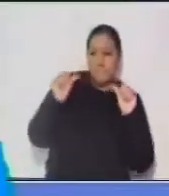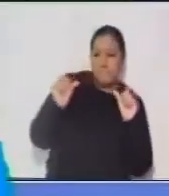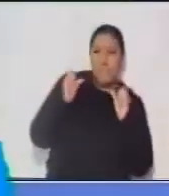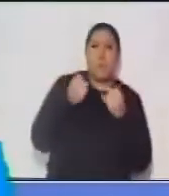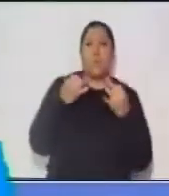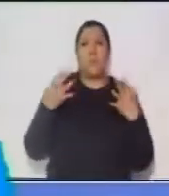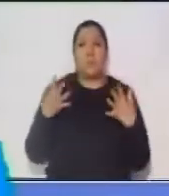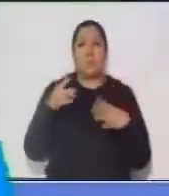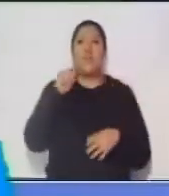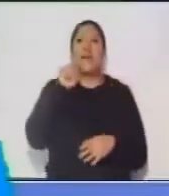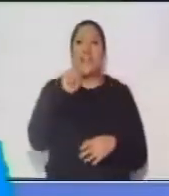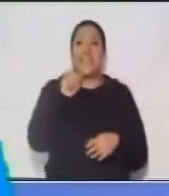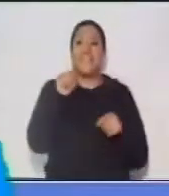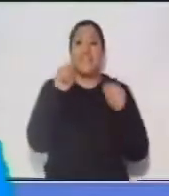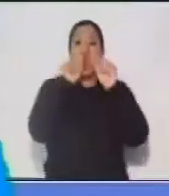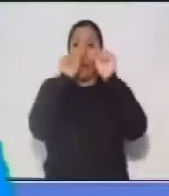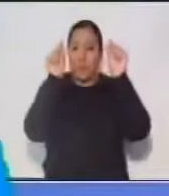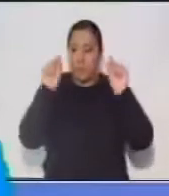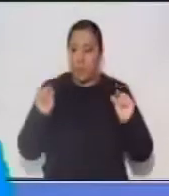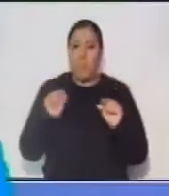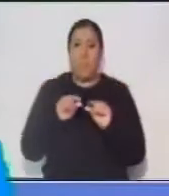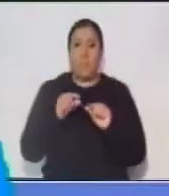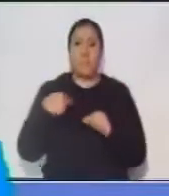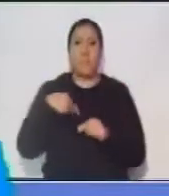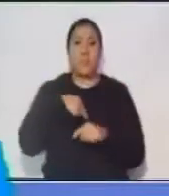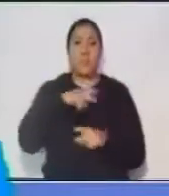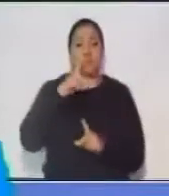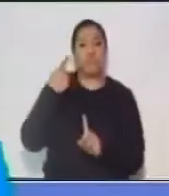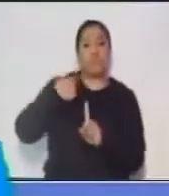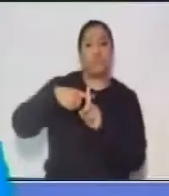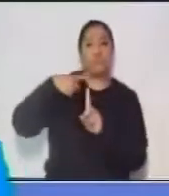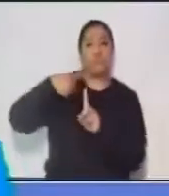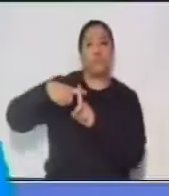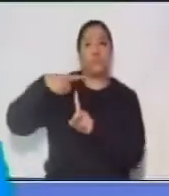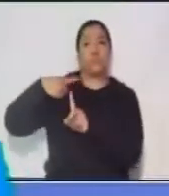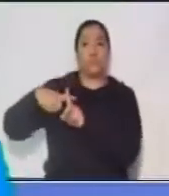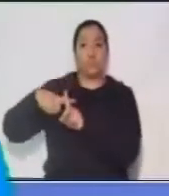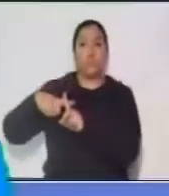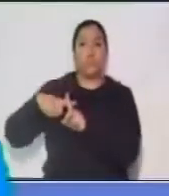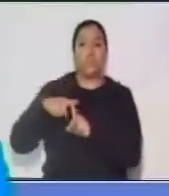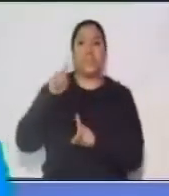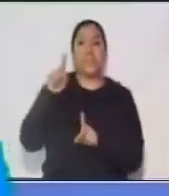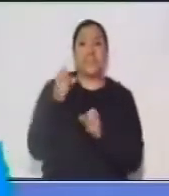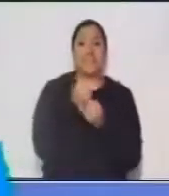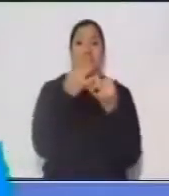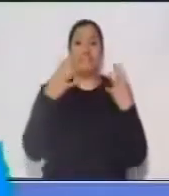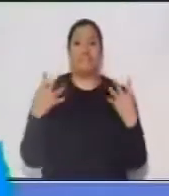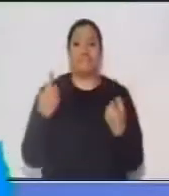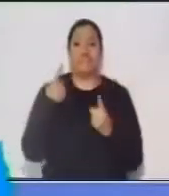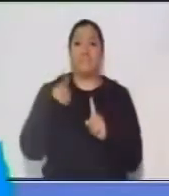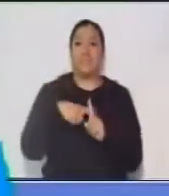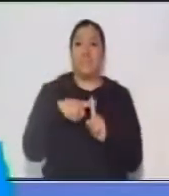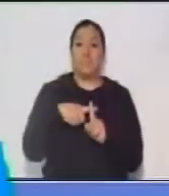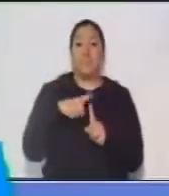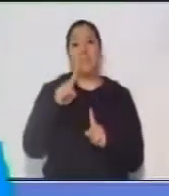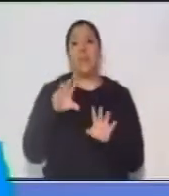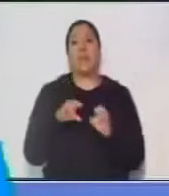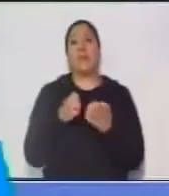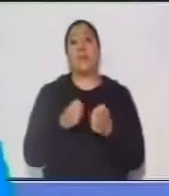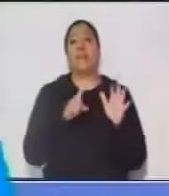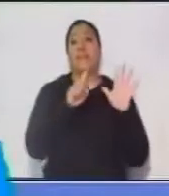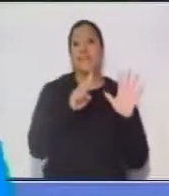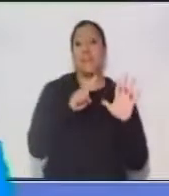perímetro. Si sumamos esas distancias o esas medidas, tenemos 6 más